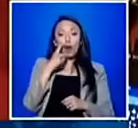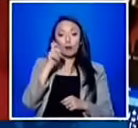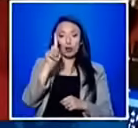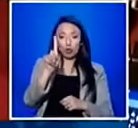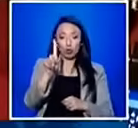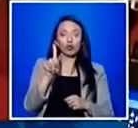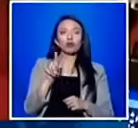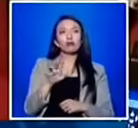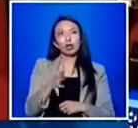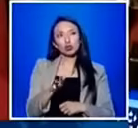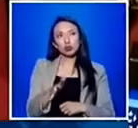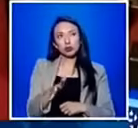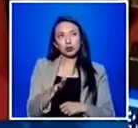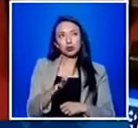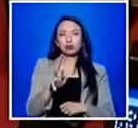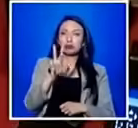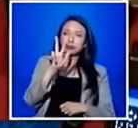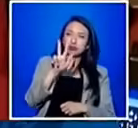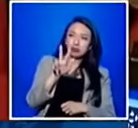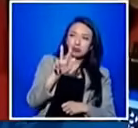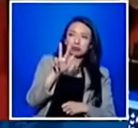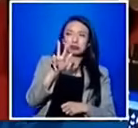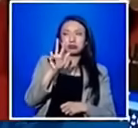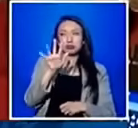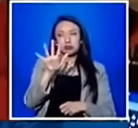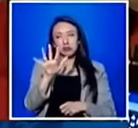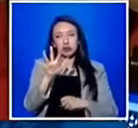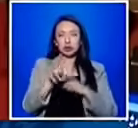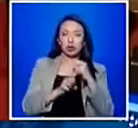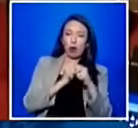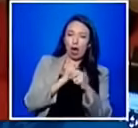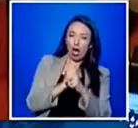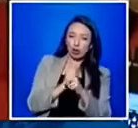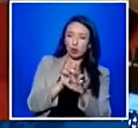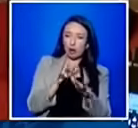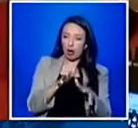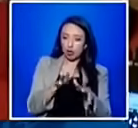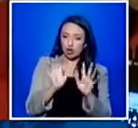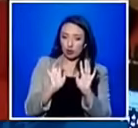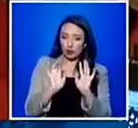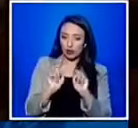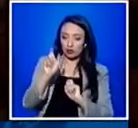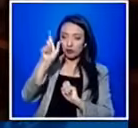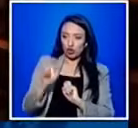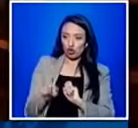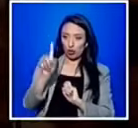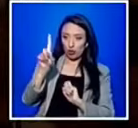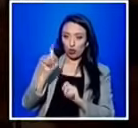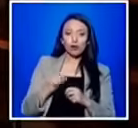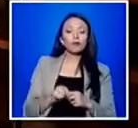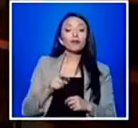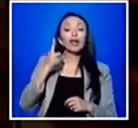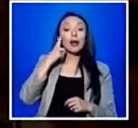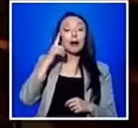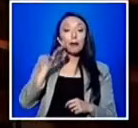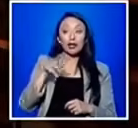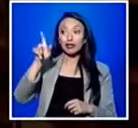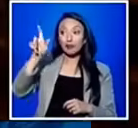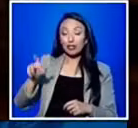masculino, aproximadamente tendrá unos 35 a 40 años de edad. Se presume que la